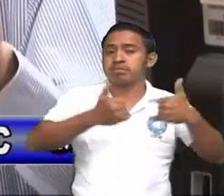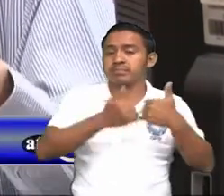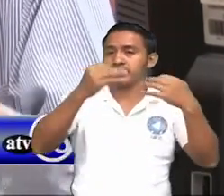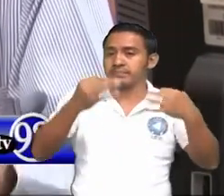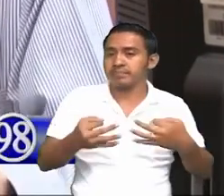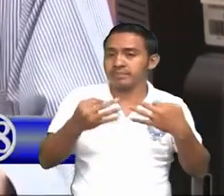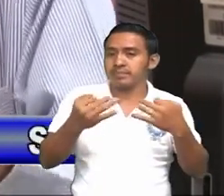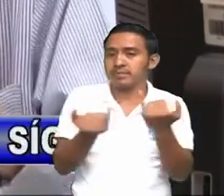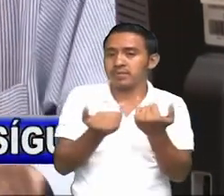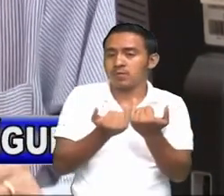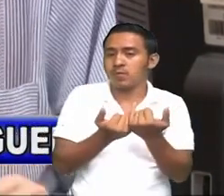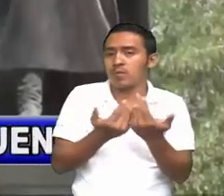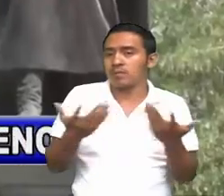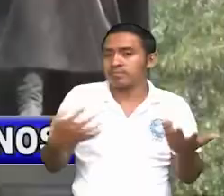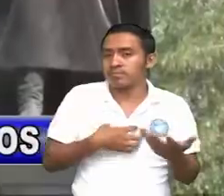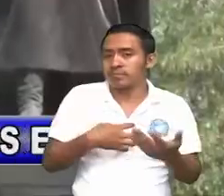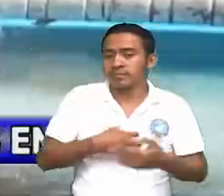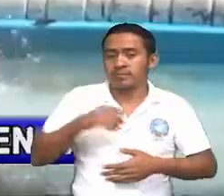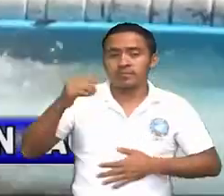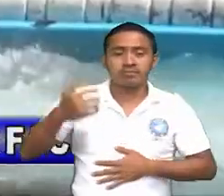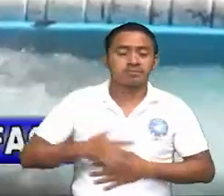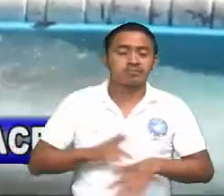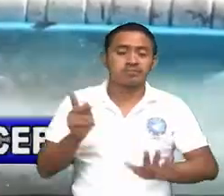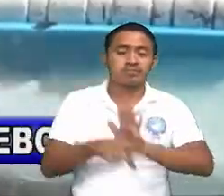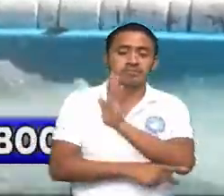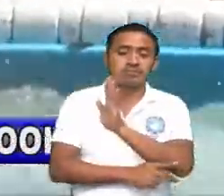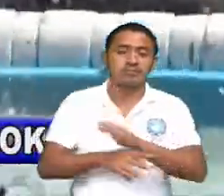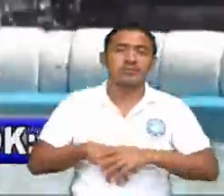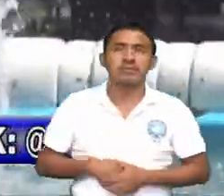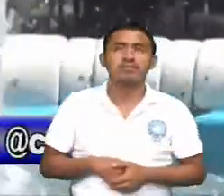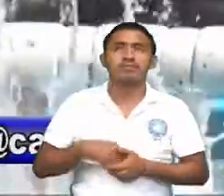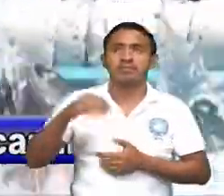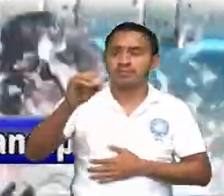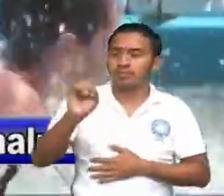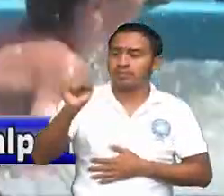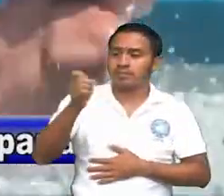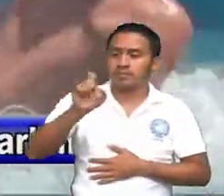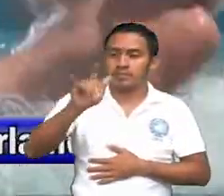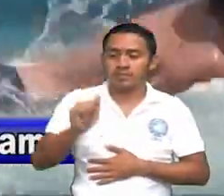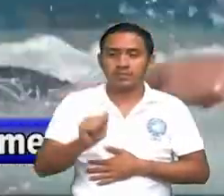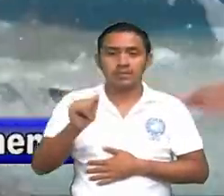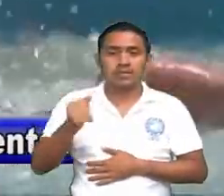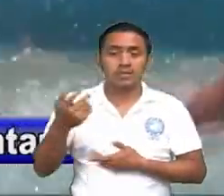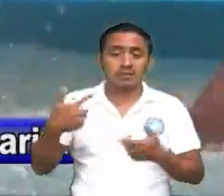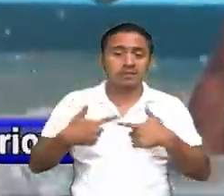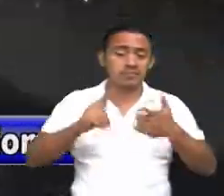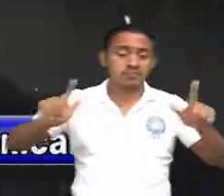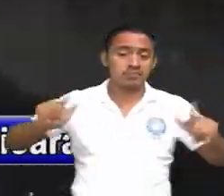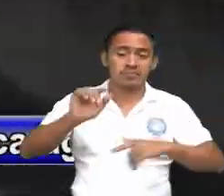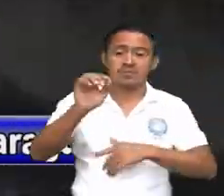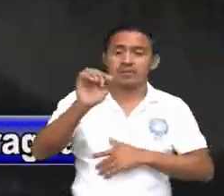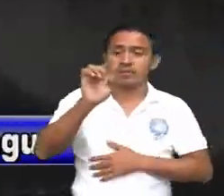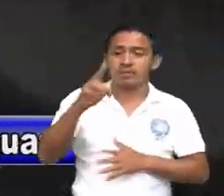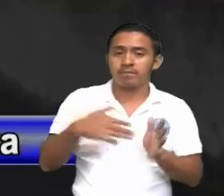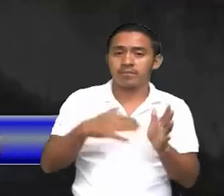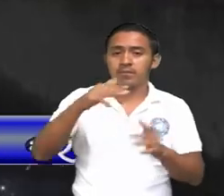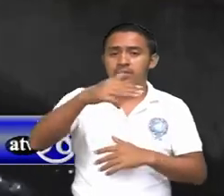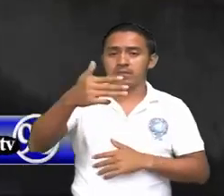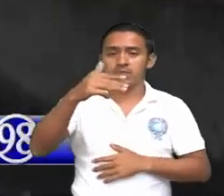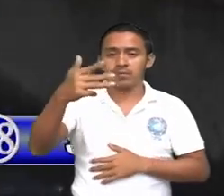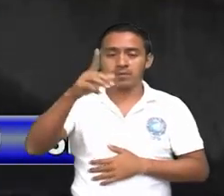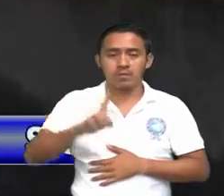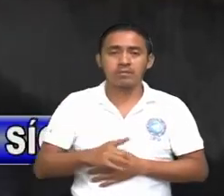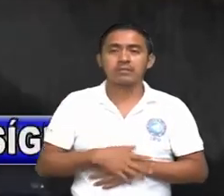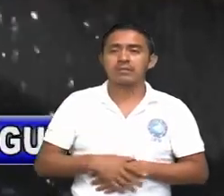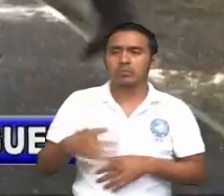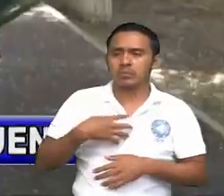un poder. Osetia del Sur, luego de su independencia de Georgia en 1991, ha sido víctima de una campaña